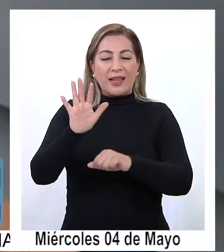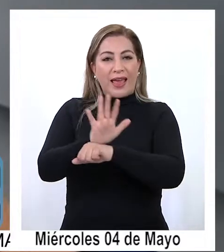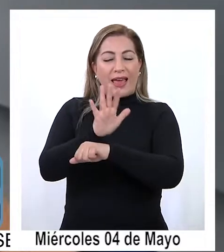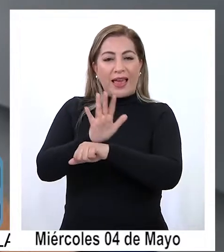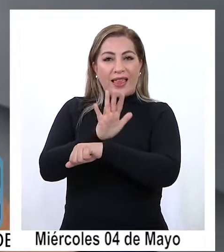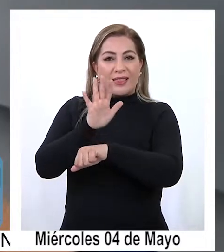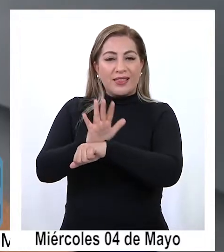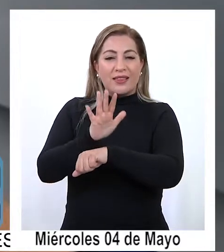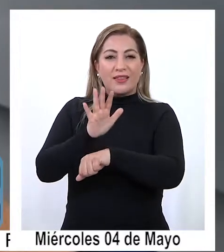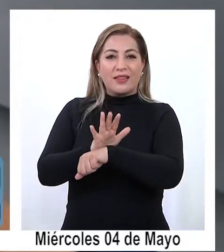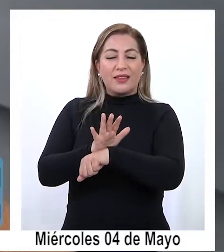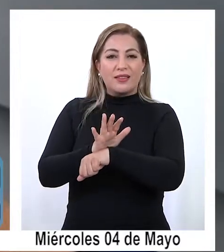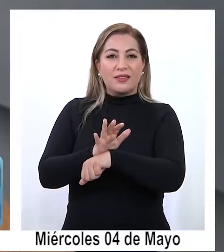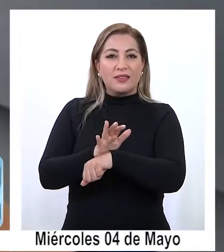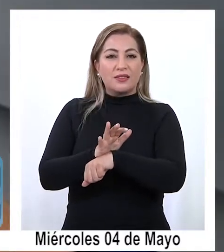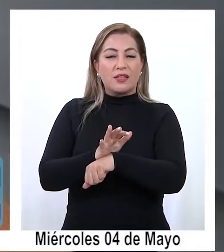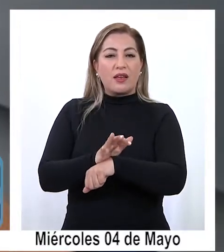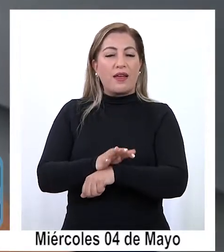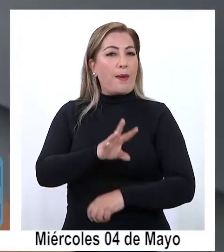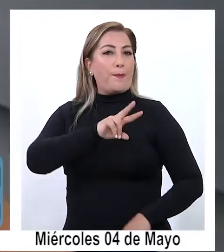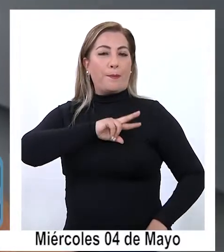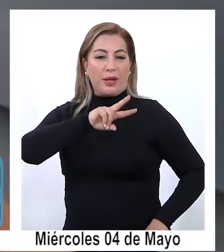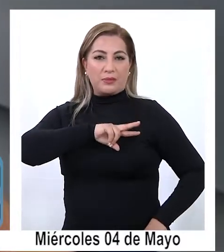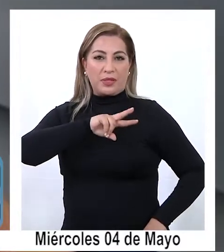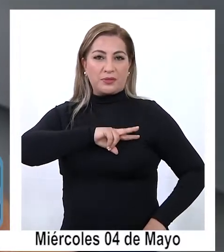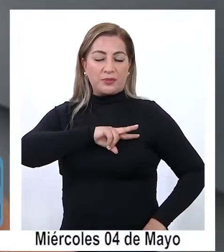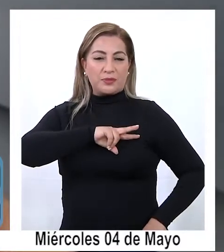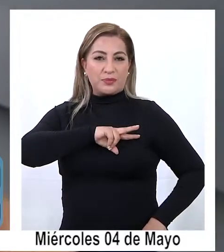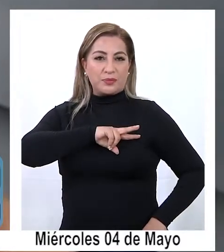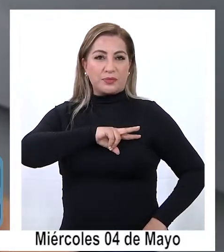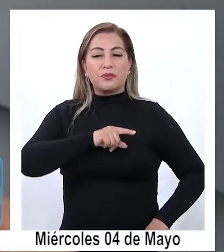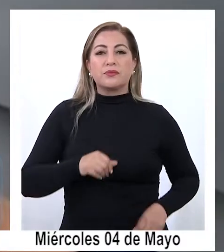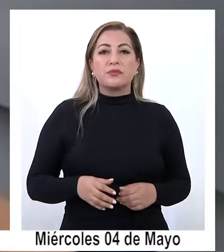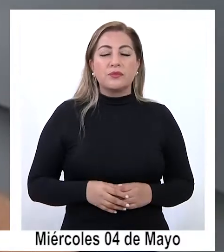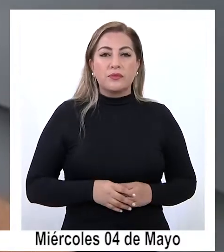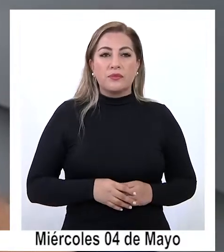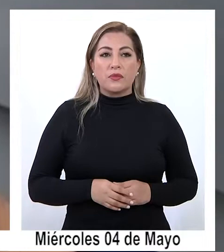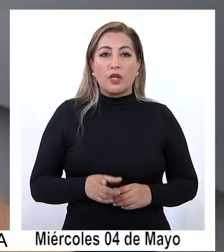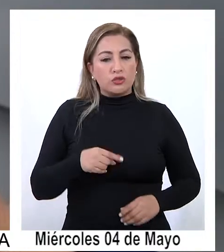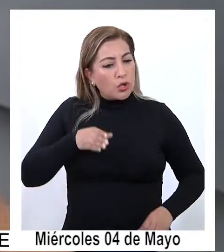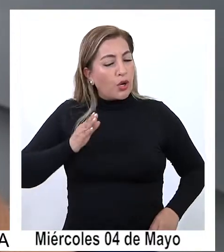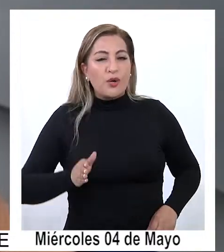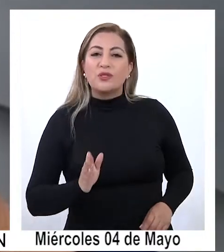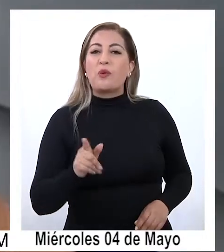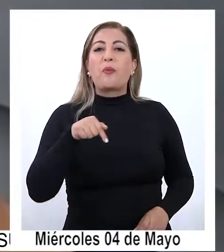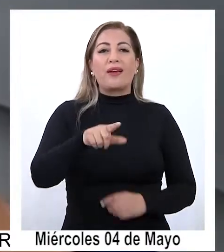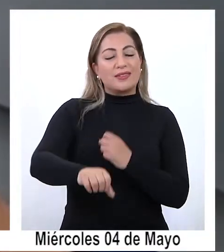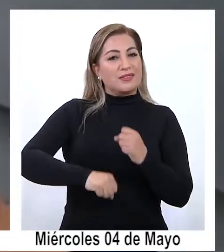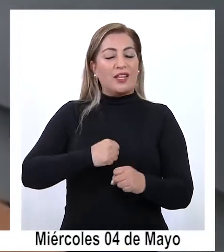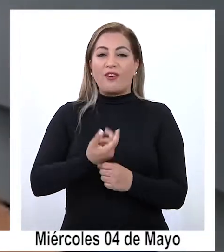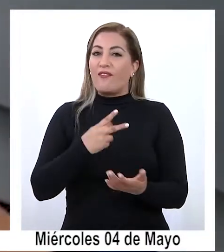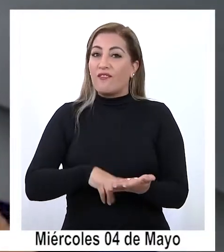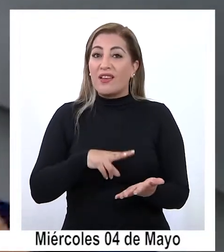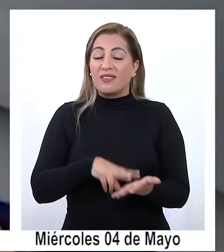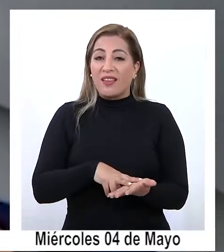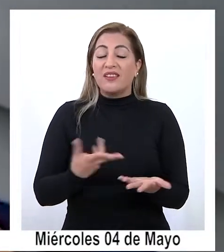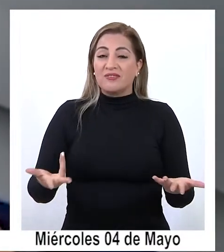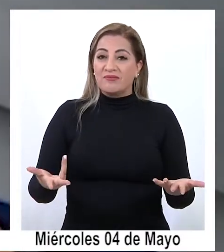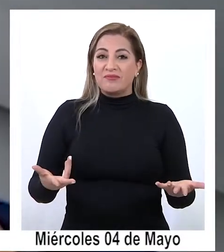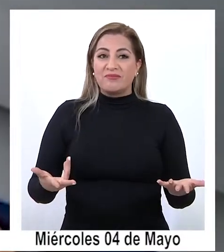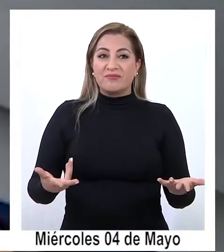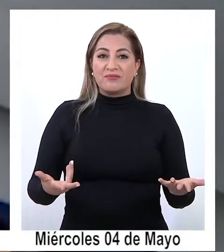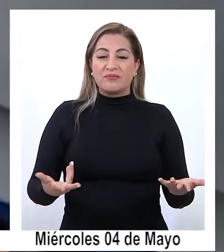Cine Recobrado en Valparaíso, pero seguimos, seguimos este año porque la verdad es que tuvimos